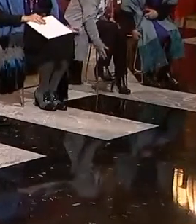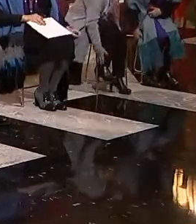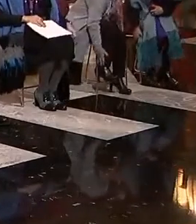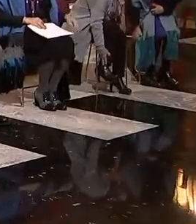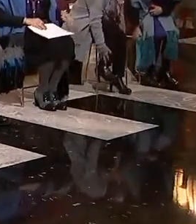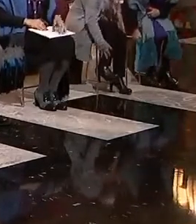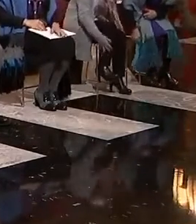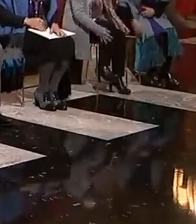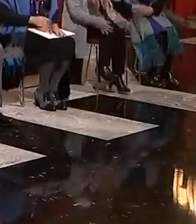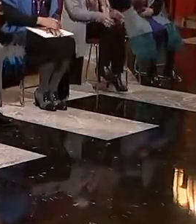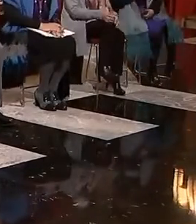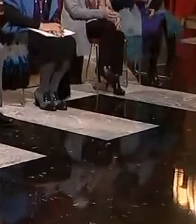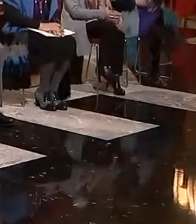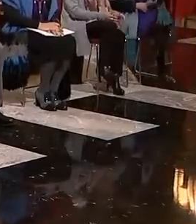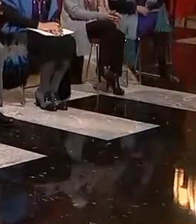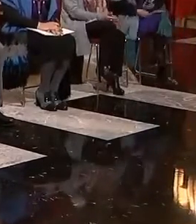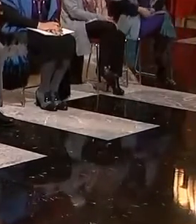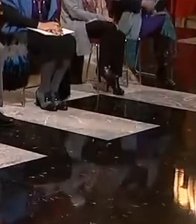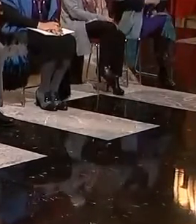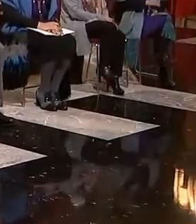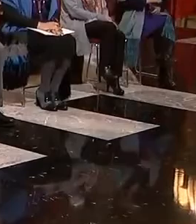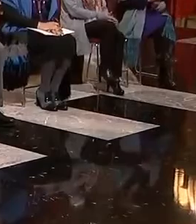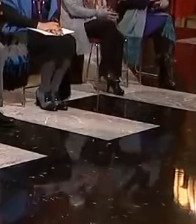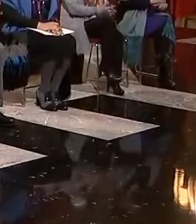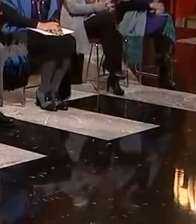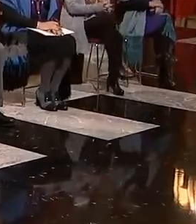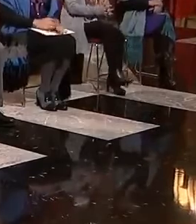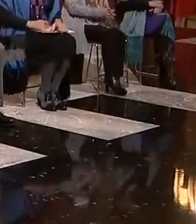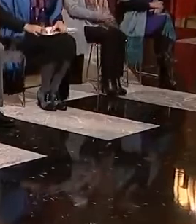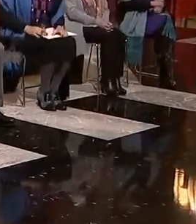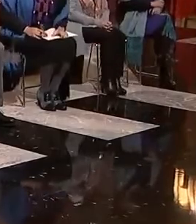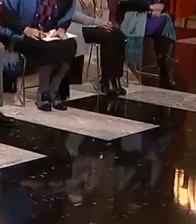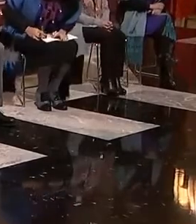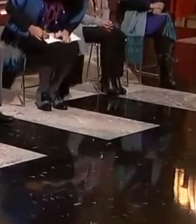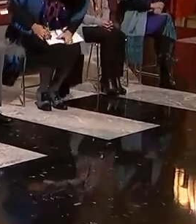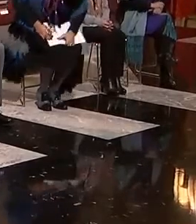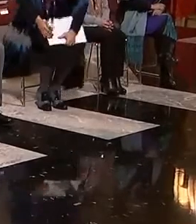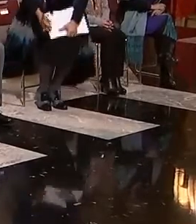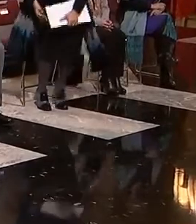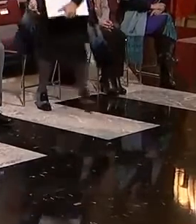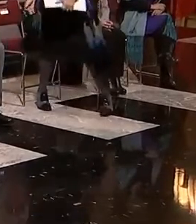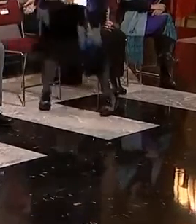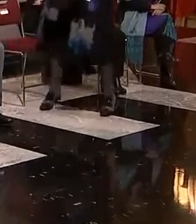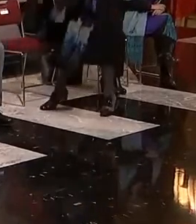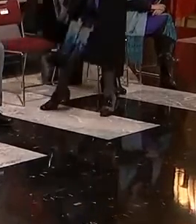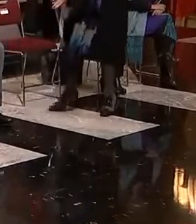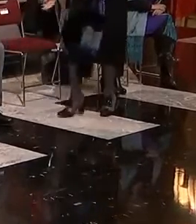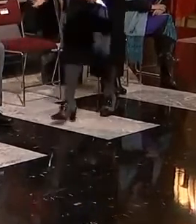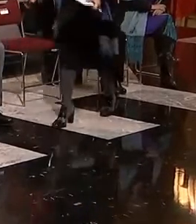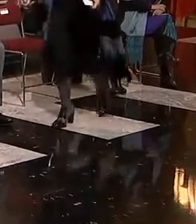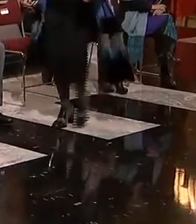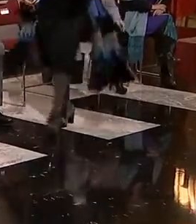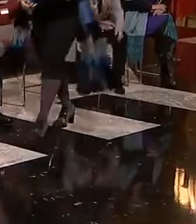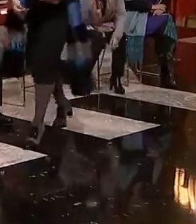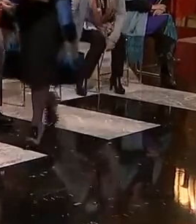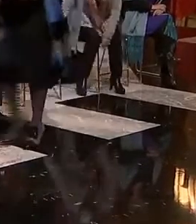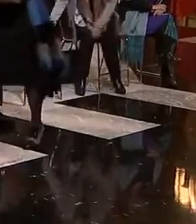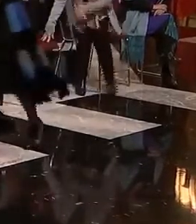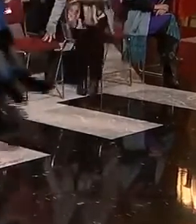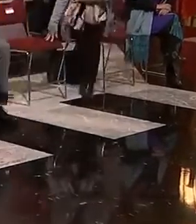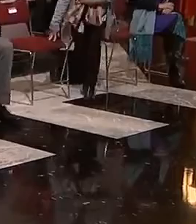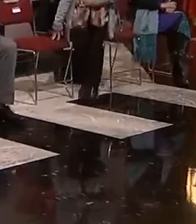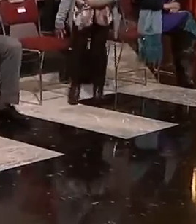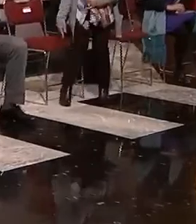A continuación, hace uso de la palabra la secretaria de Cultura, licenciada Alejandra Frausto Guerrero.